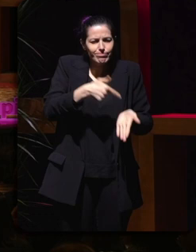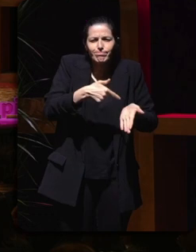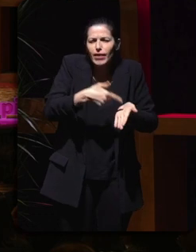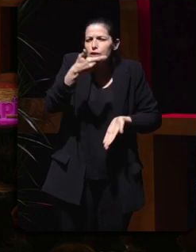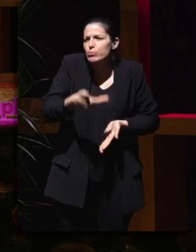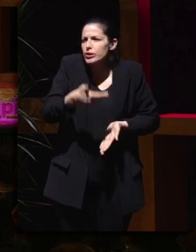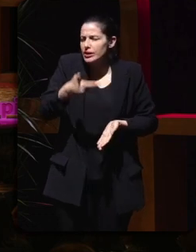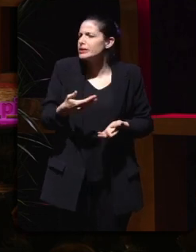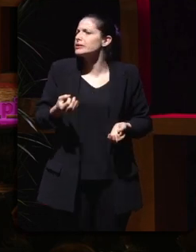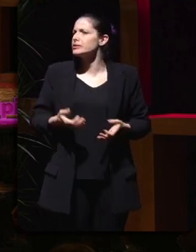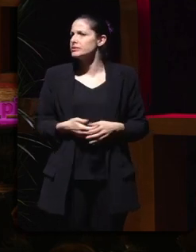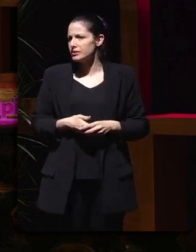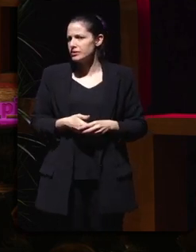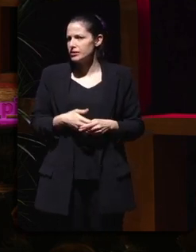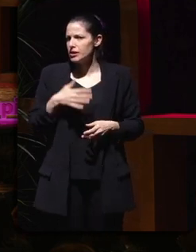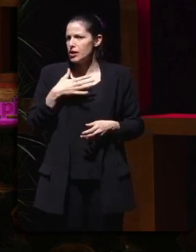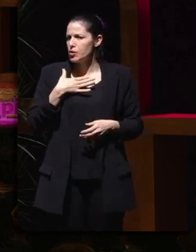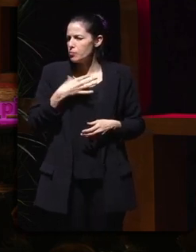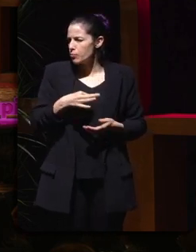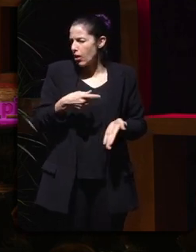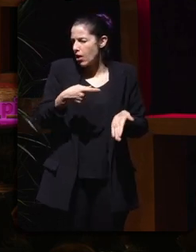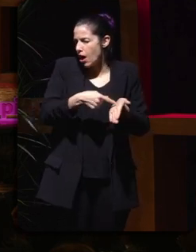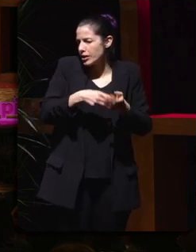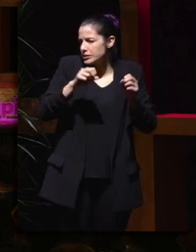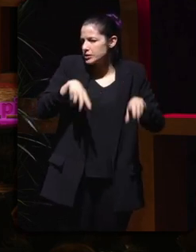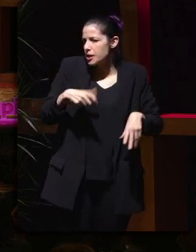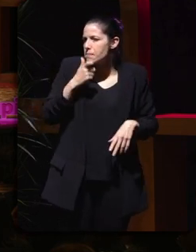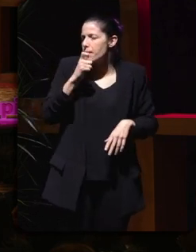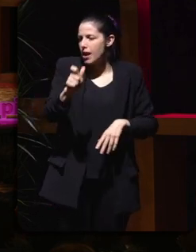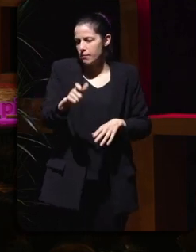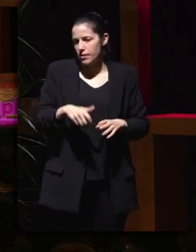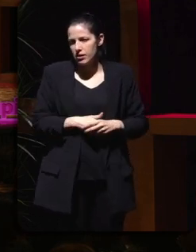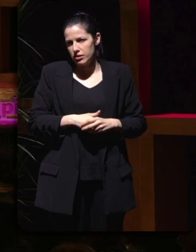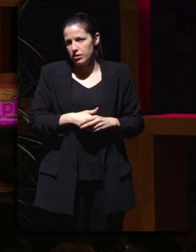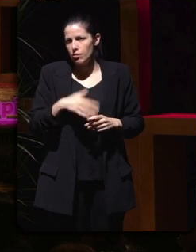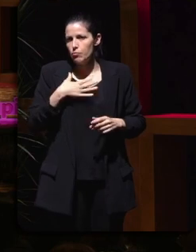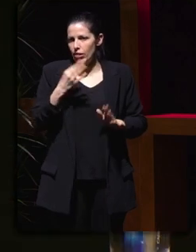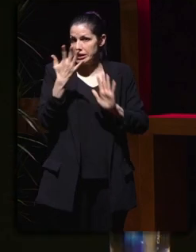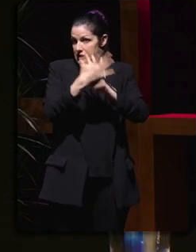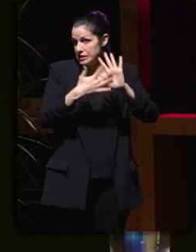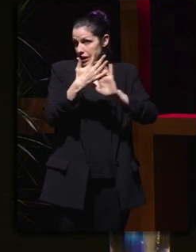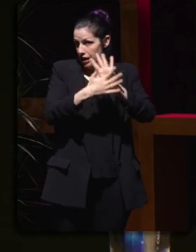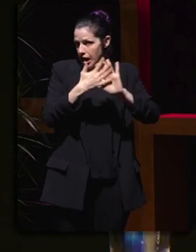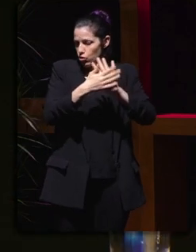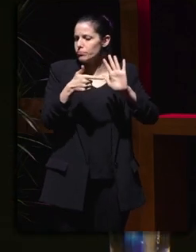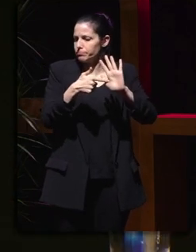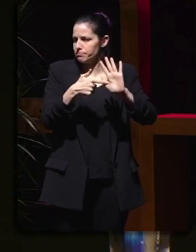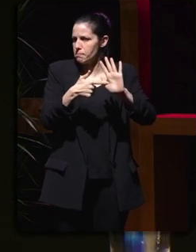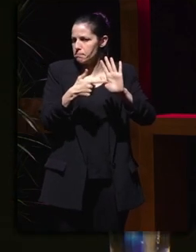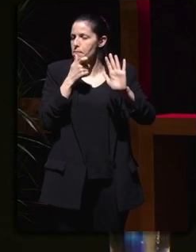y tú las puedes reivindicar sin palabras porque sí se puede hacer signando pero eso también son